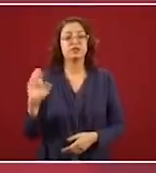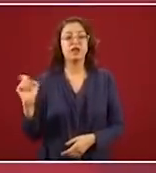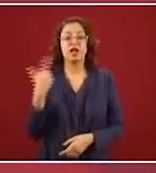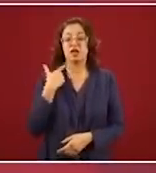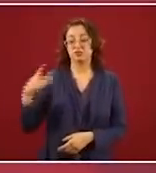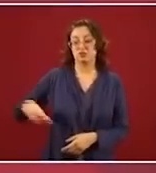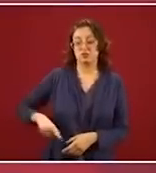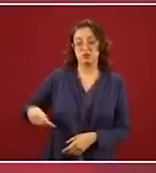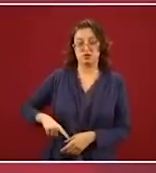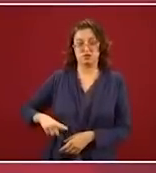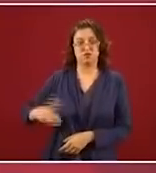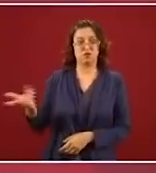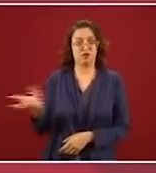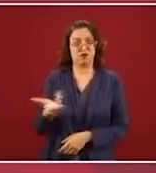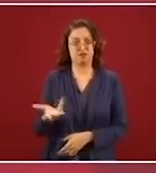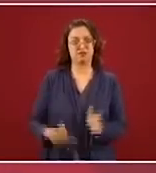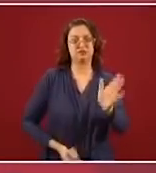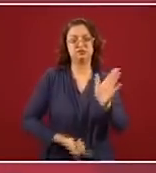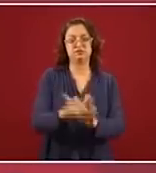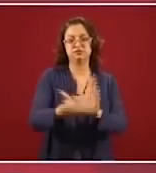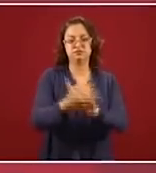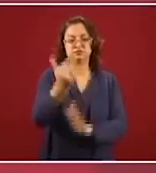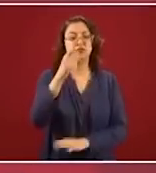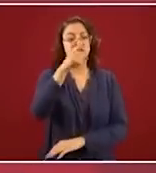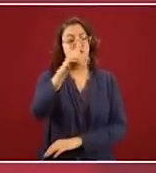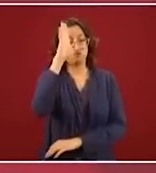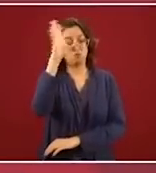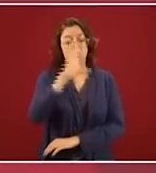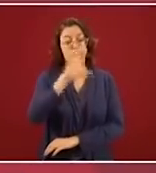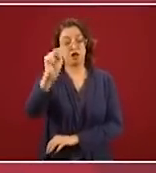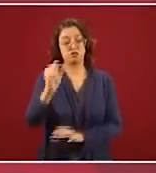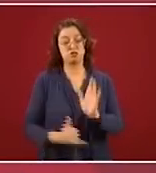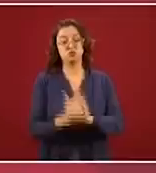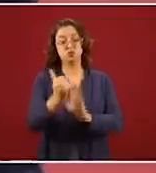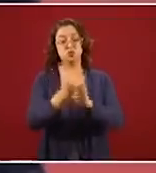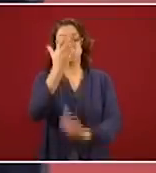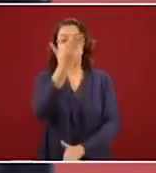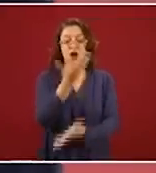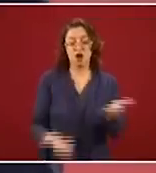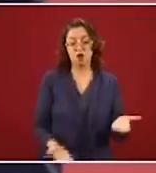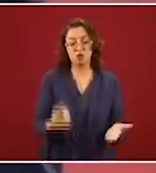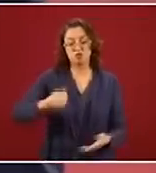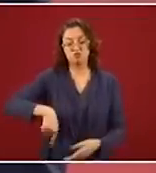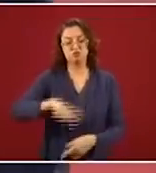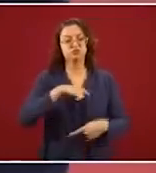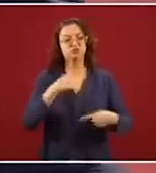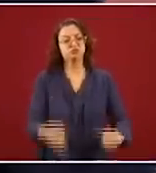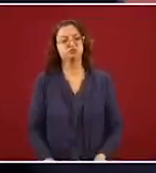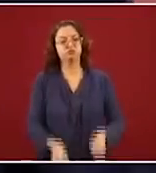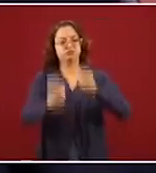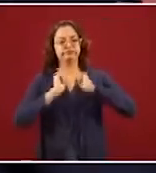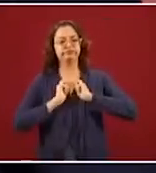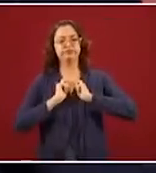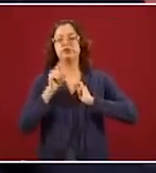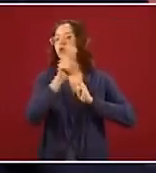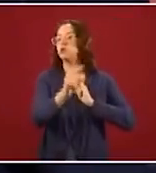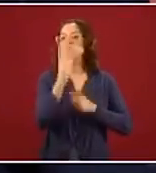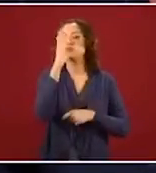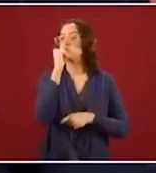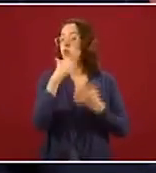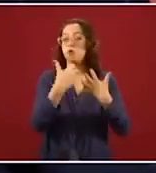ver, en Morelos, y se convierte en